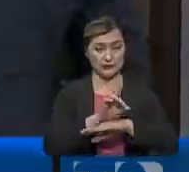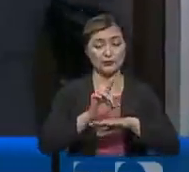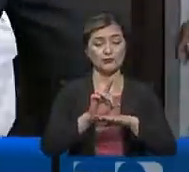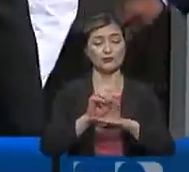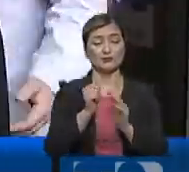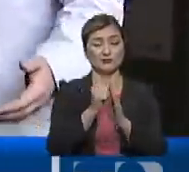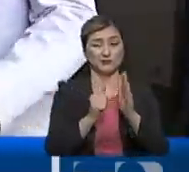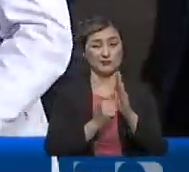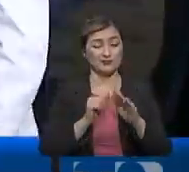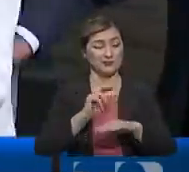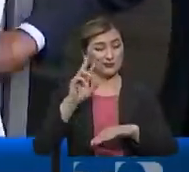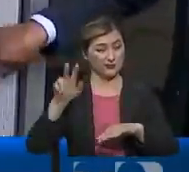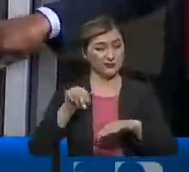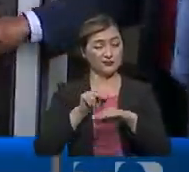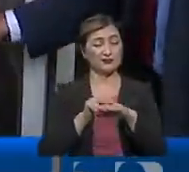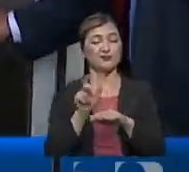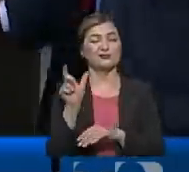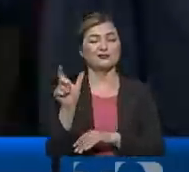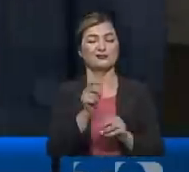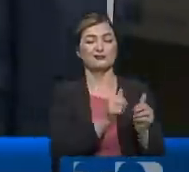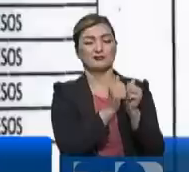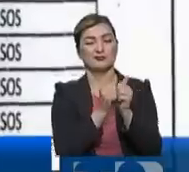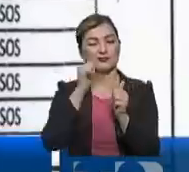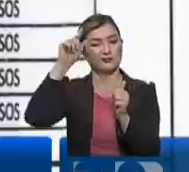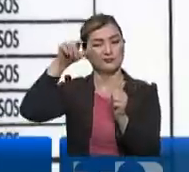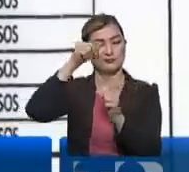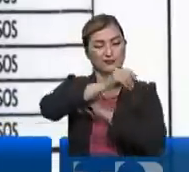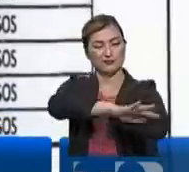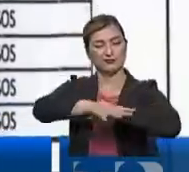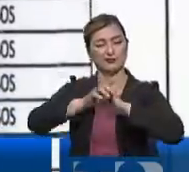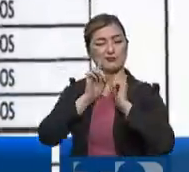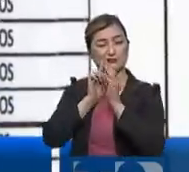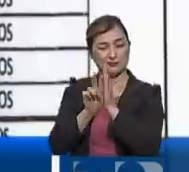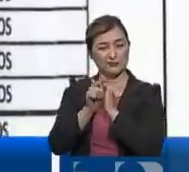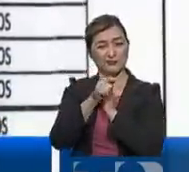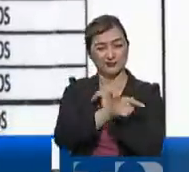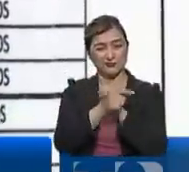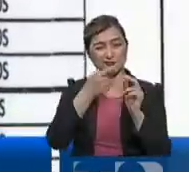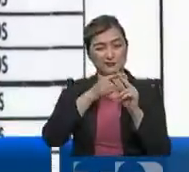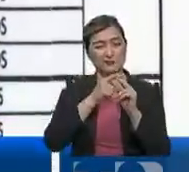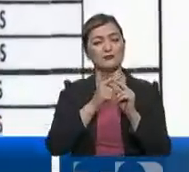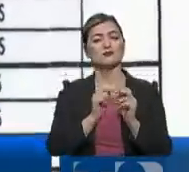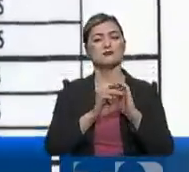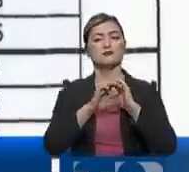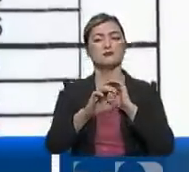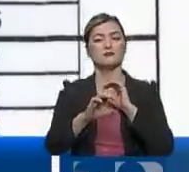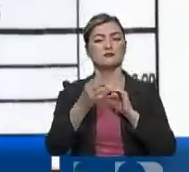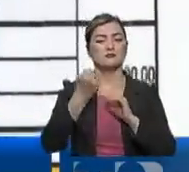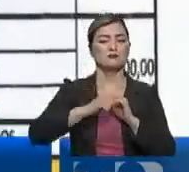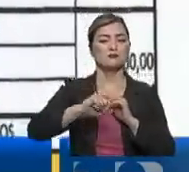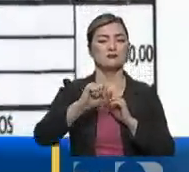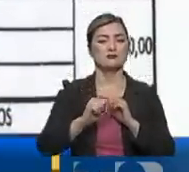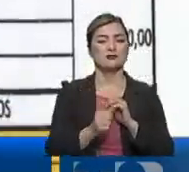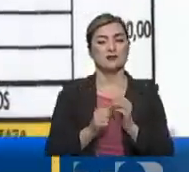de la ANT, junto al gobernador de Morona, Santiago, de donde provino la denuncia inicial de cobros ilegales a cambio de